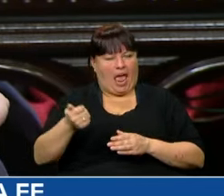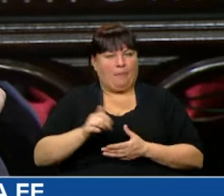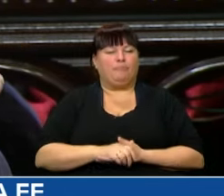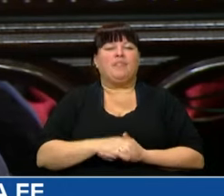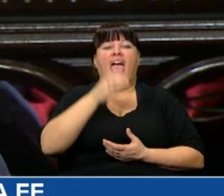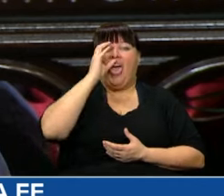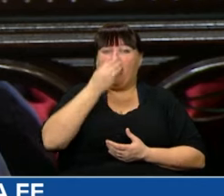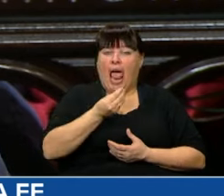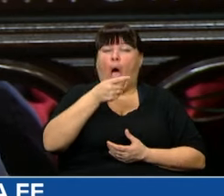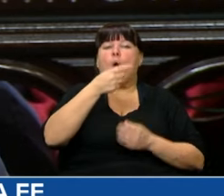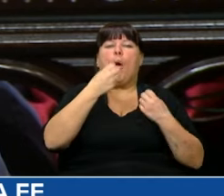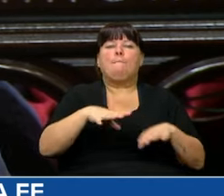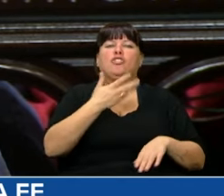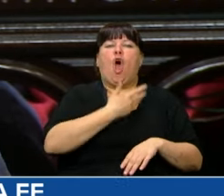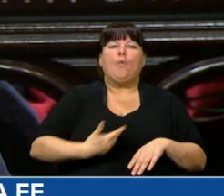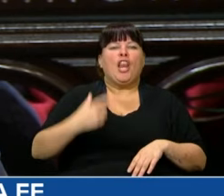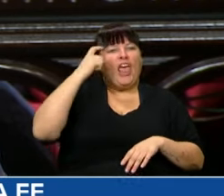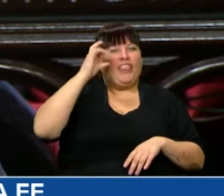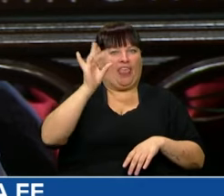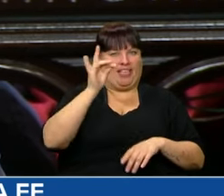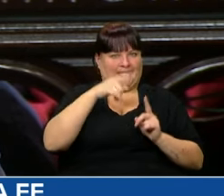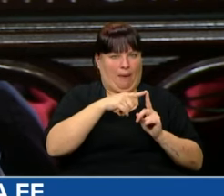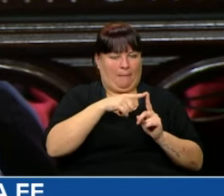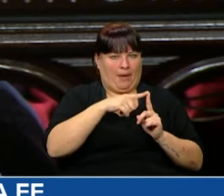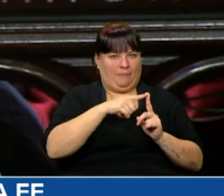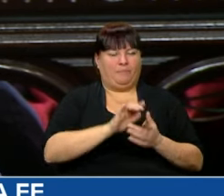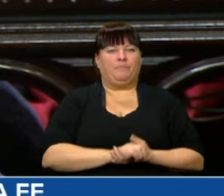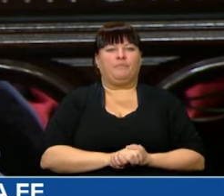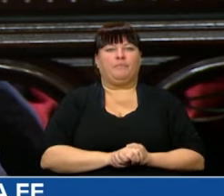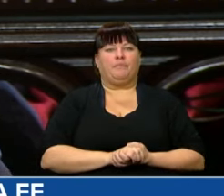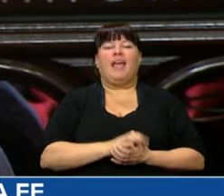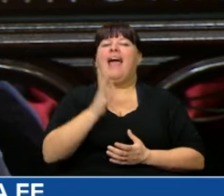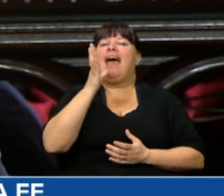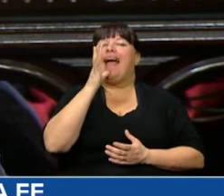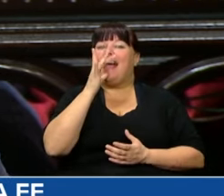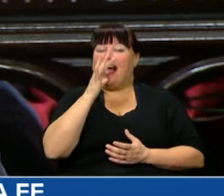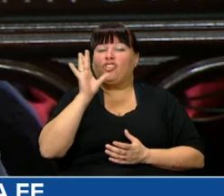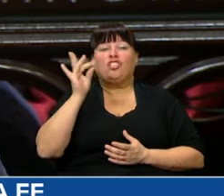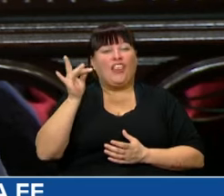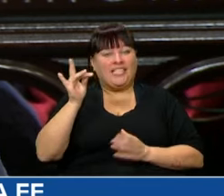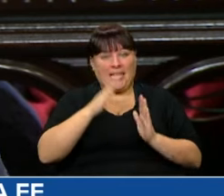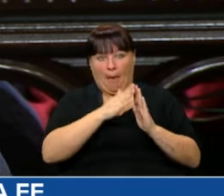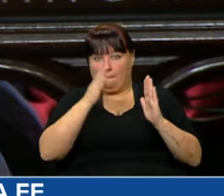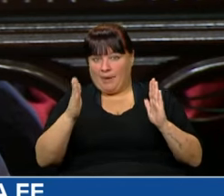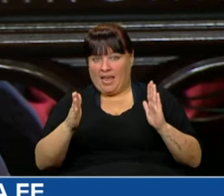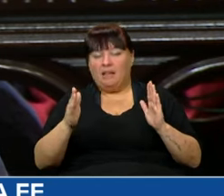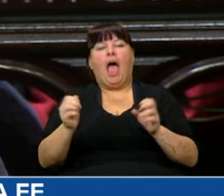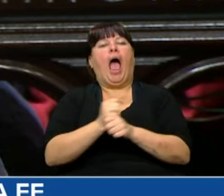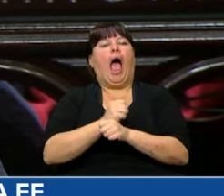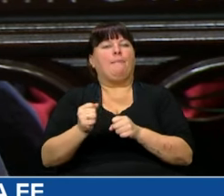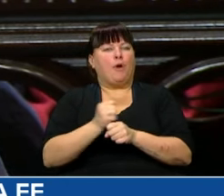De La Rúa había arrancado su gobierno el 10 de diciembre. El 14 de diciembre lo